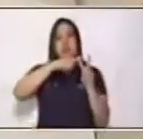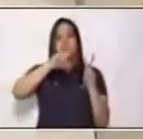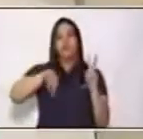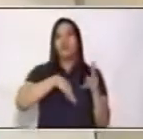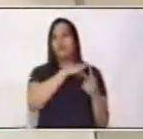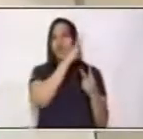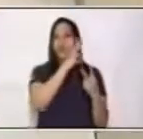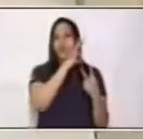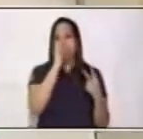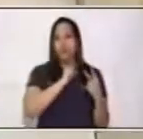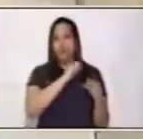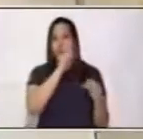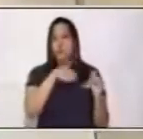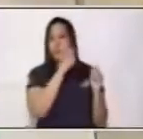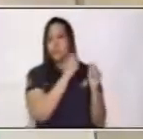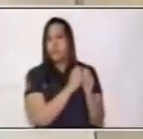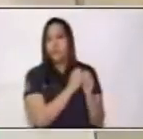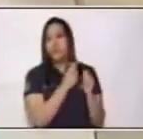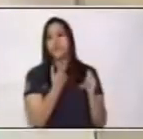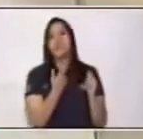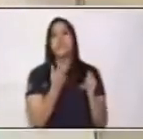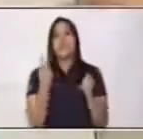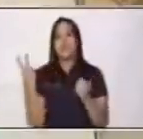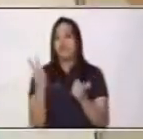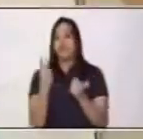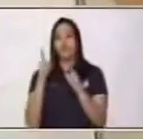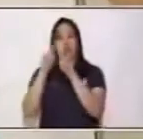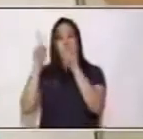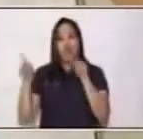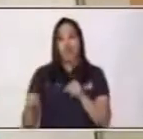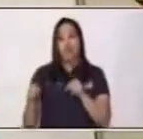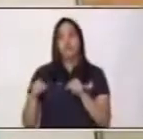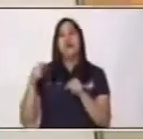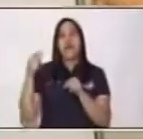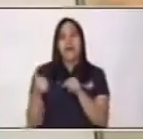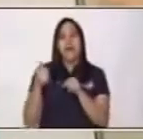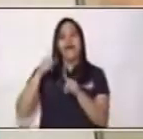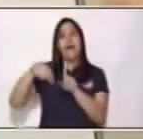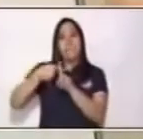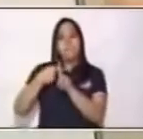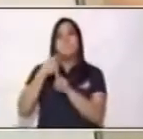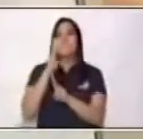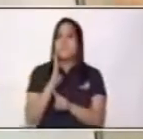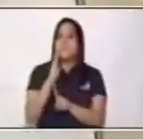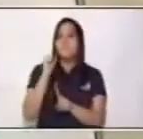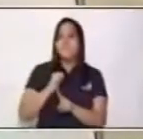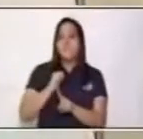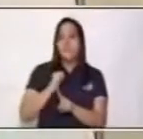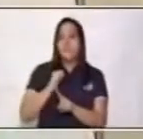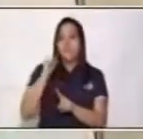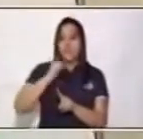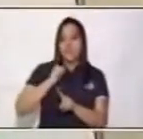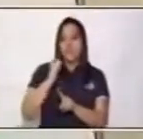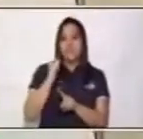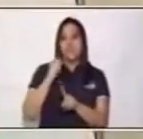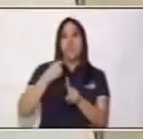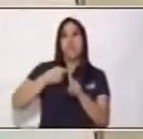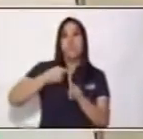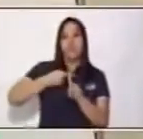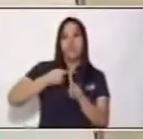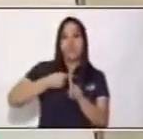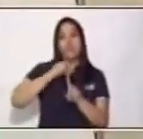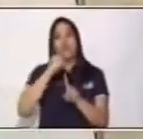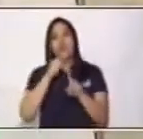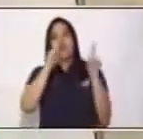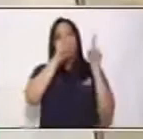con sus datos A más B y en el trinomio positivo, negativo, positivo. A